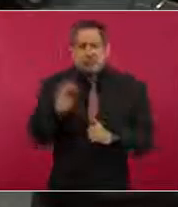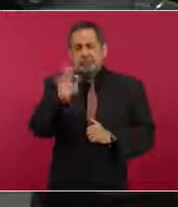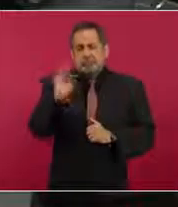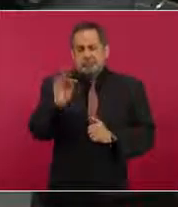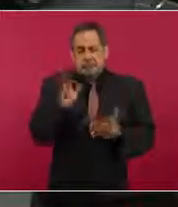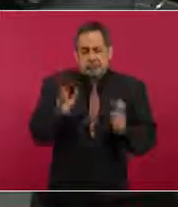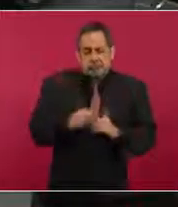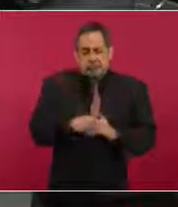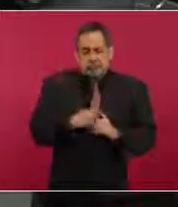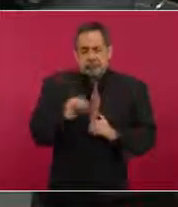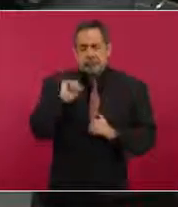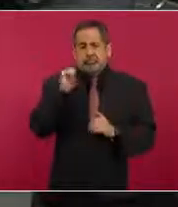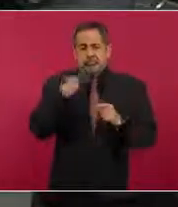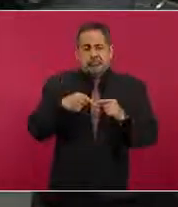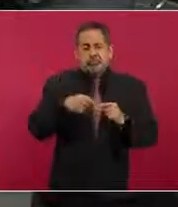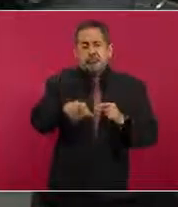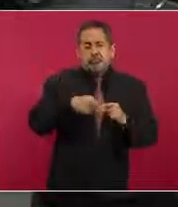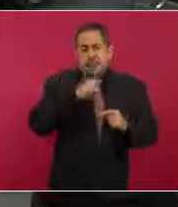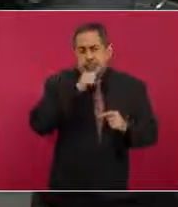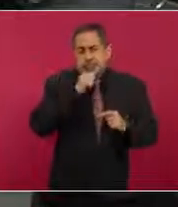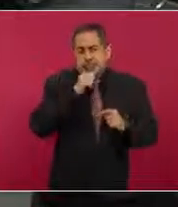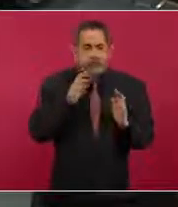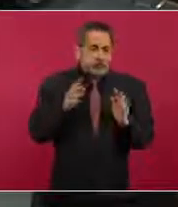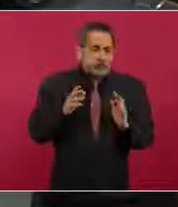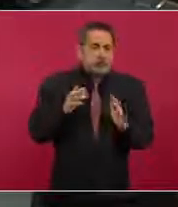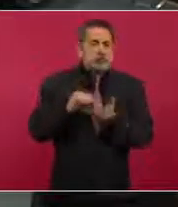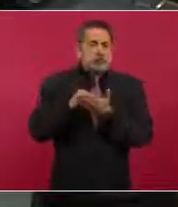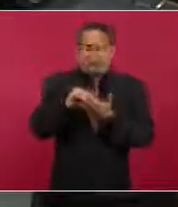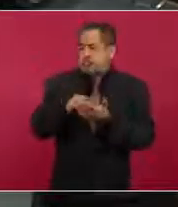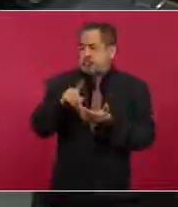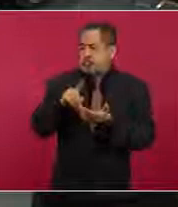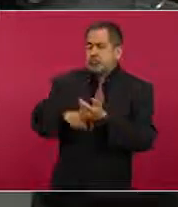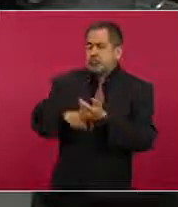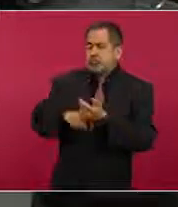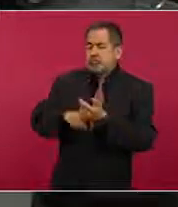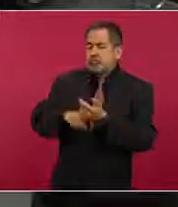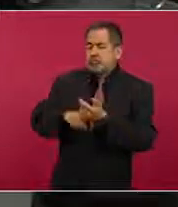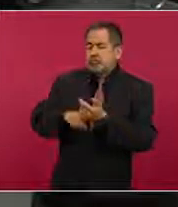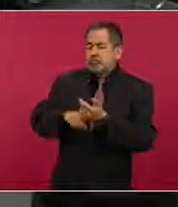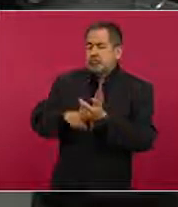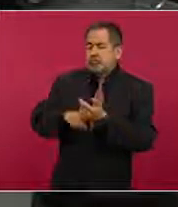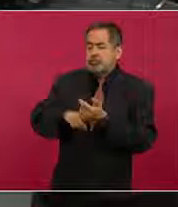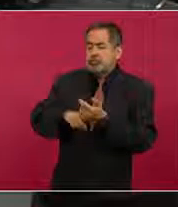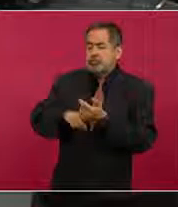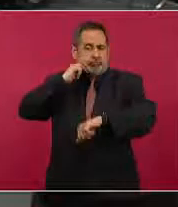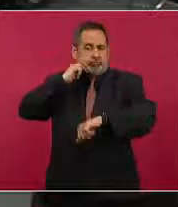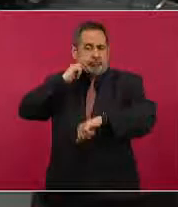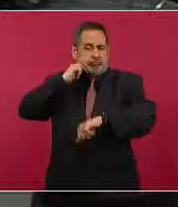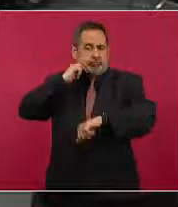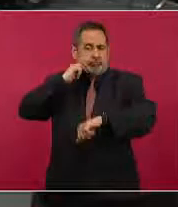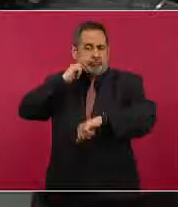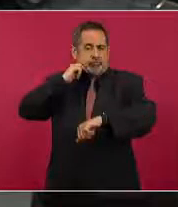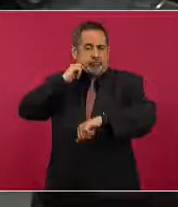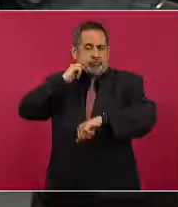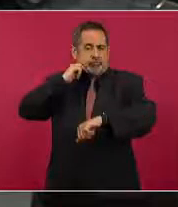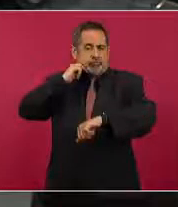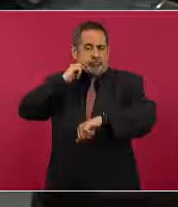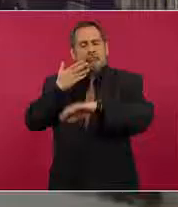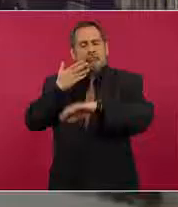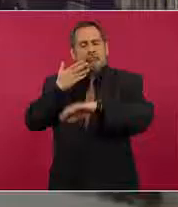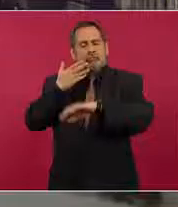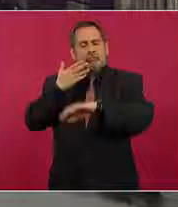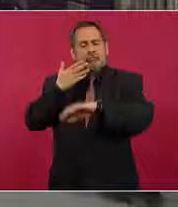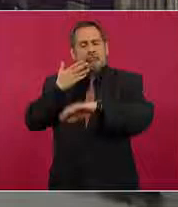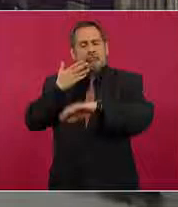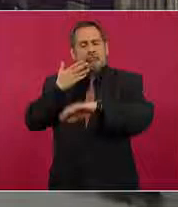lo menos en el corto y mediano plazo seguirá el gobierno federal con la compra